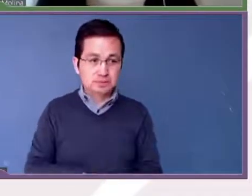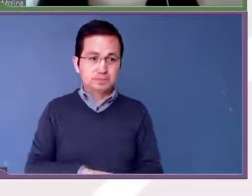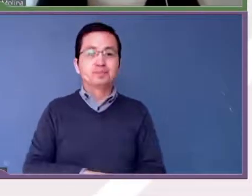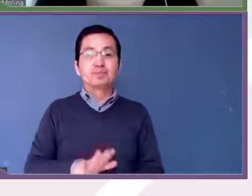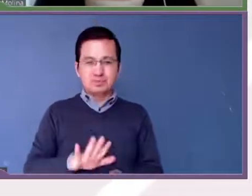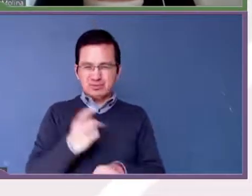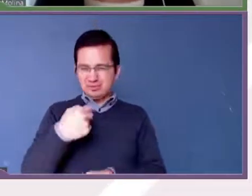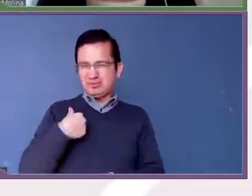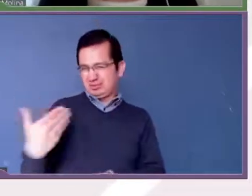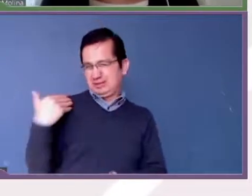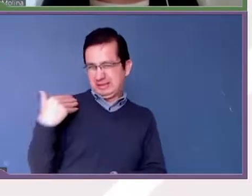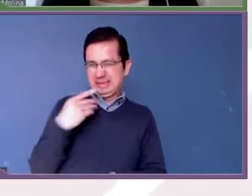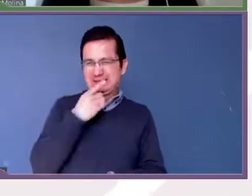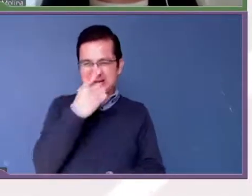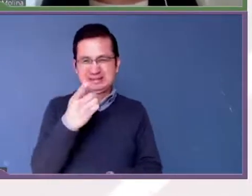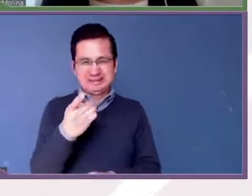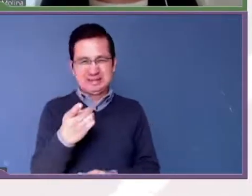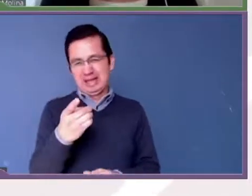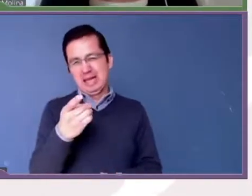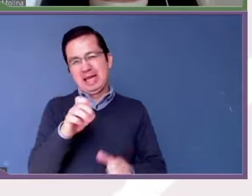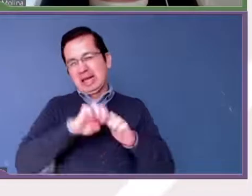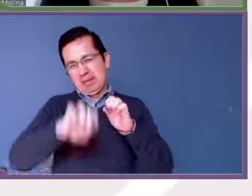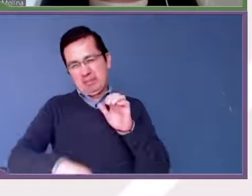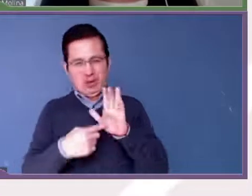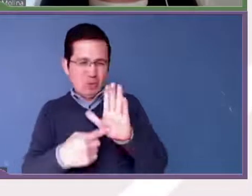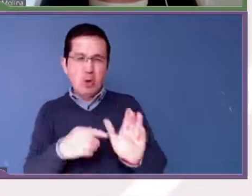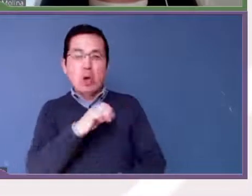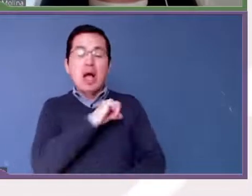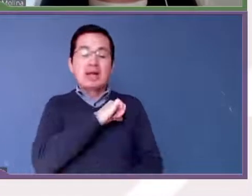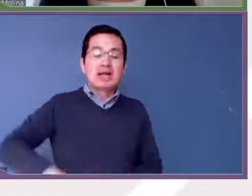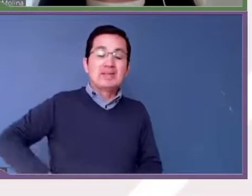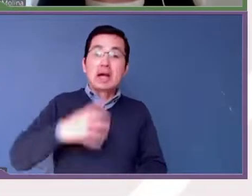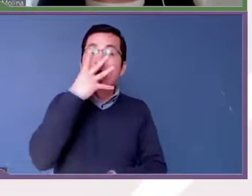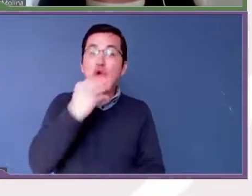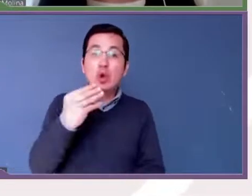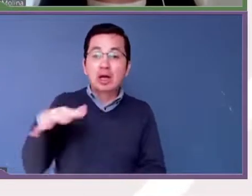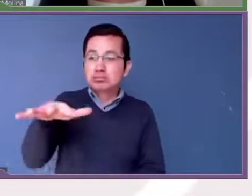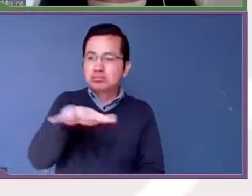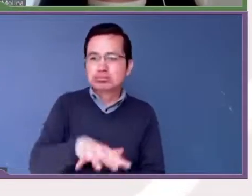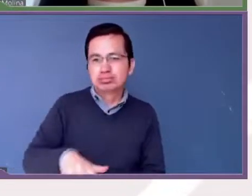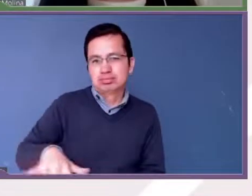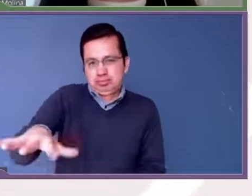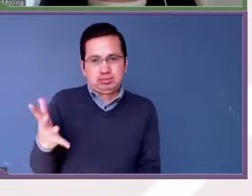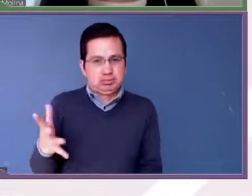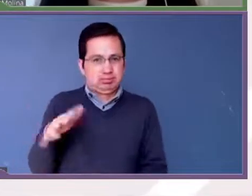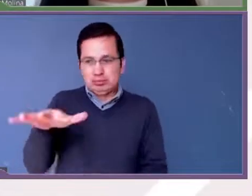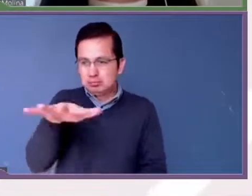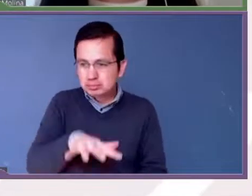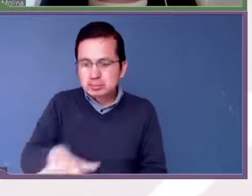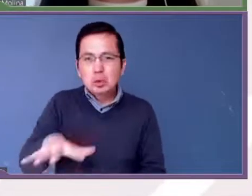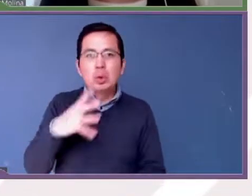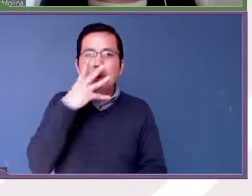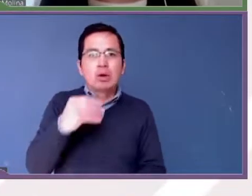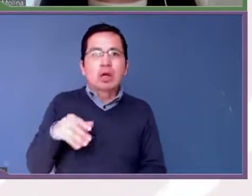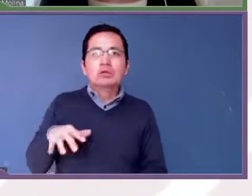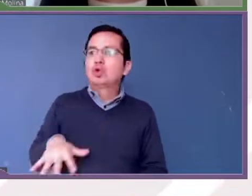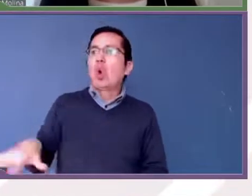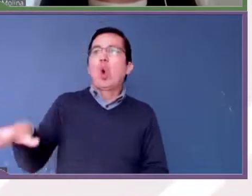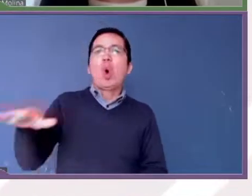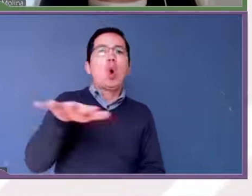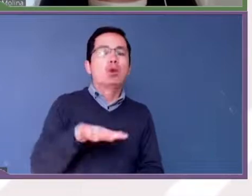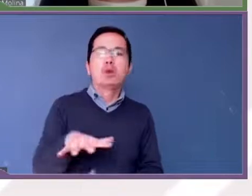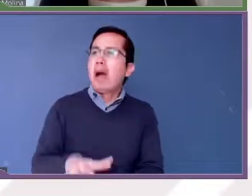alcaldía gigantesca, ¿no? Pero efectivamente es más homogénea en términos de color de piel que otras. ¿Sí? Y